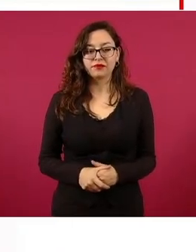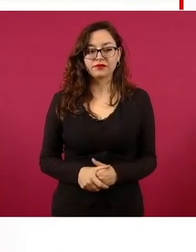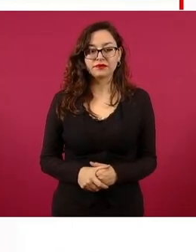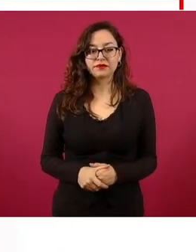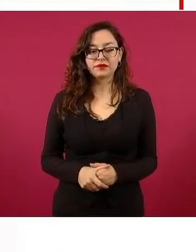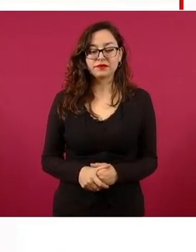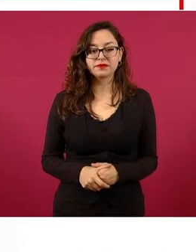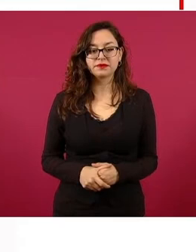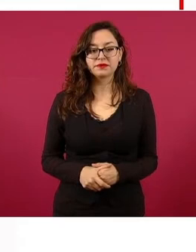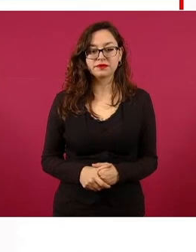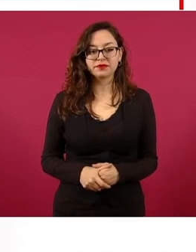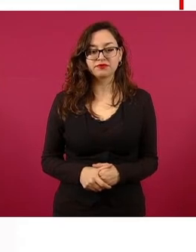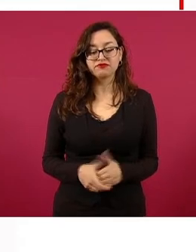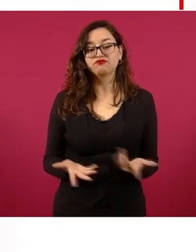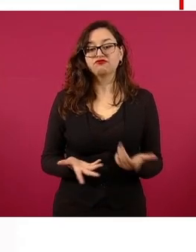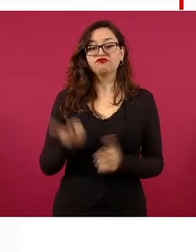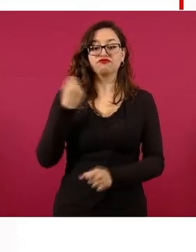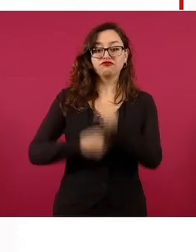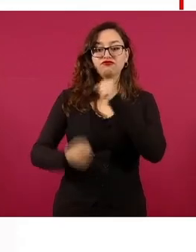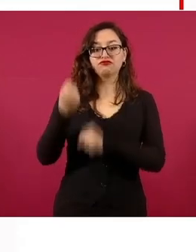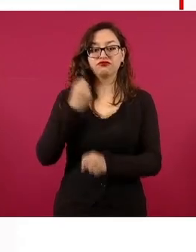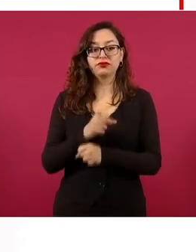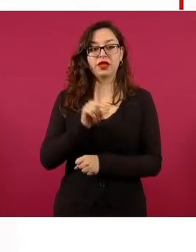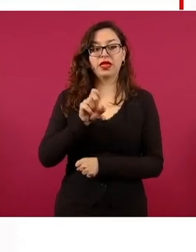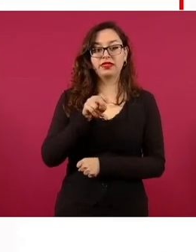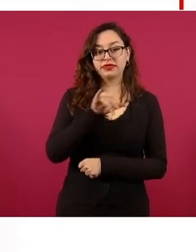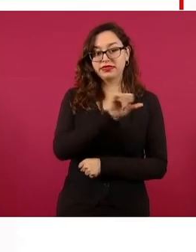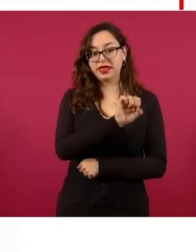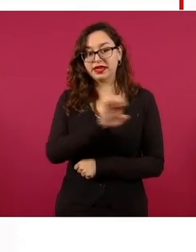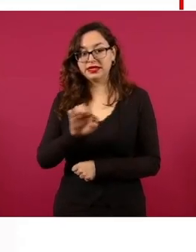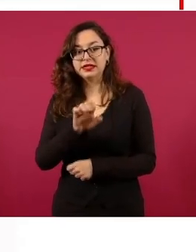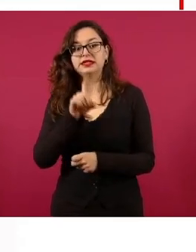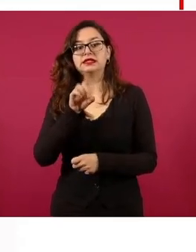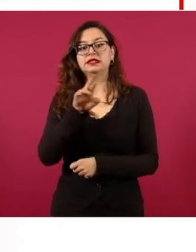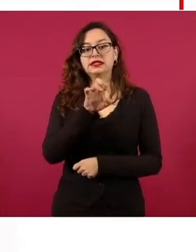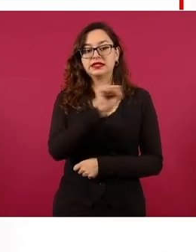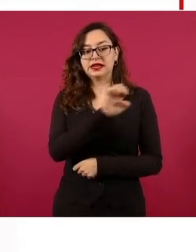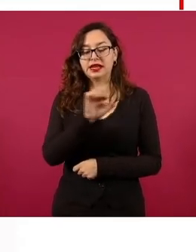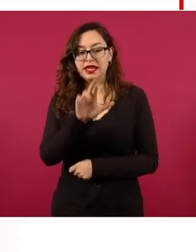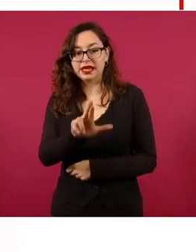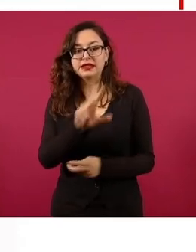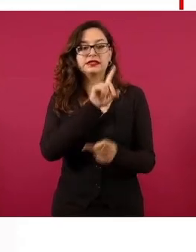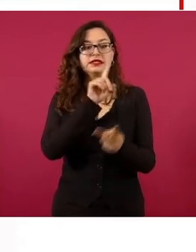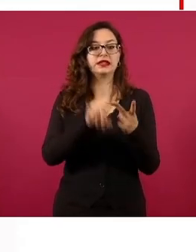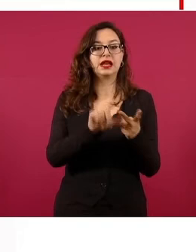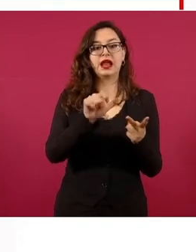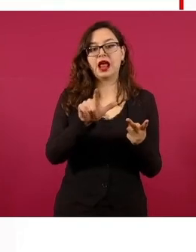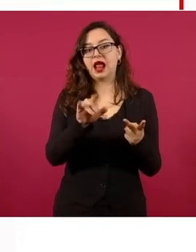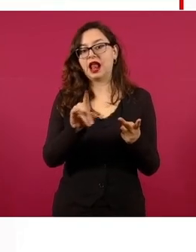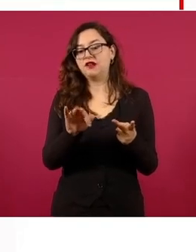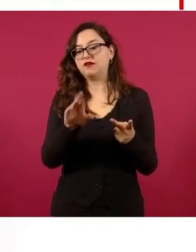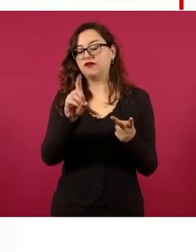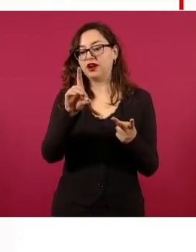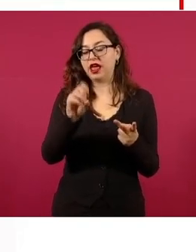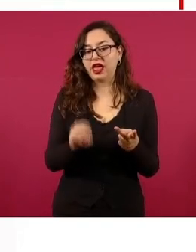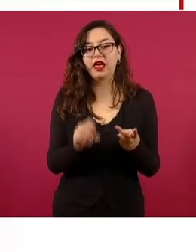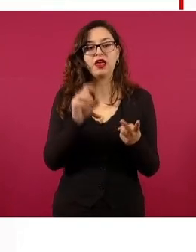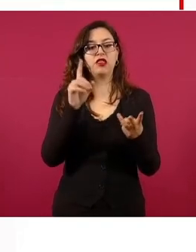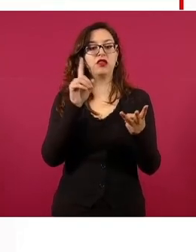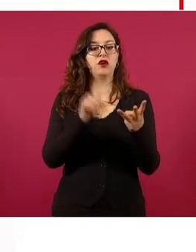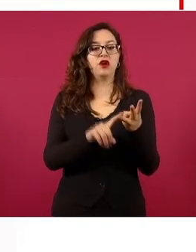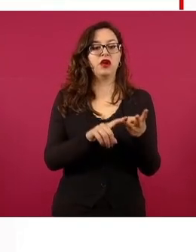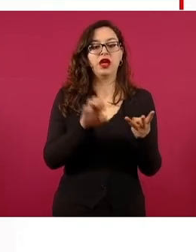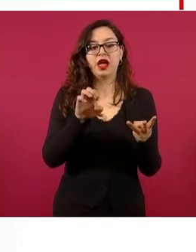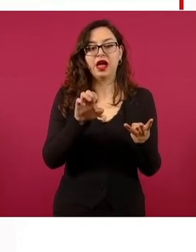Sergio Aguayo, políticos como Emilio Álvarez y Casa, o académicos como Alfredo Figueroa Fernández, Alfredo